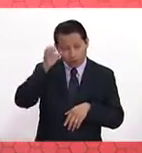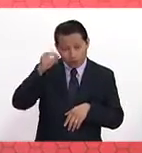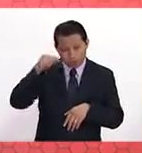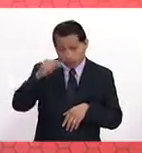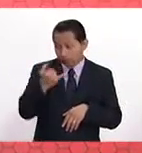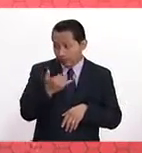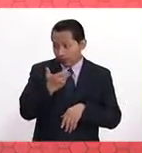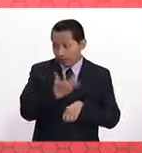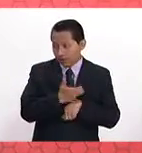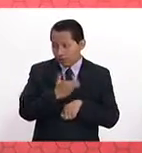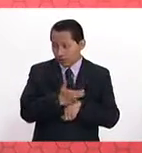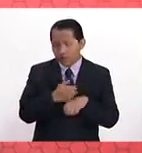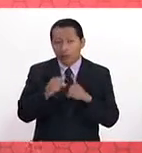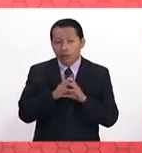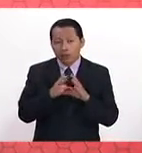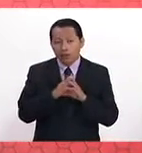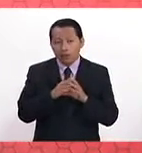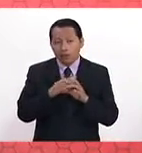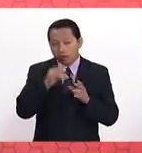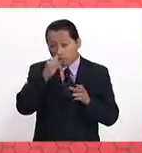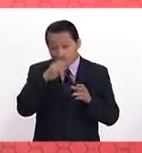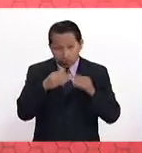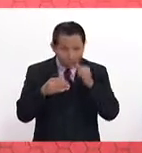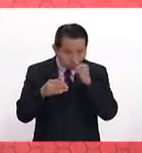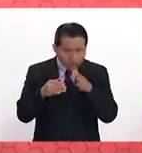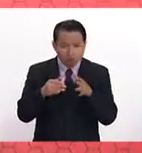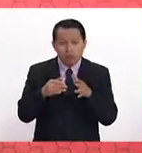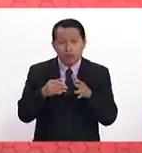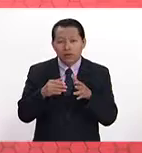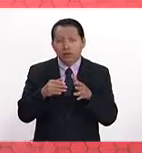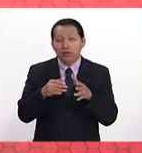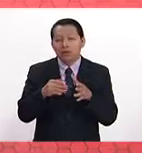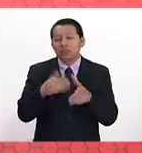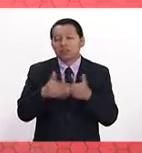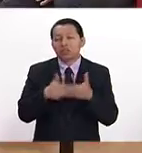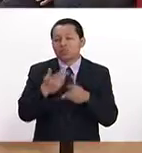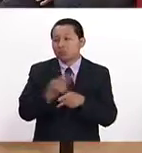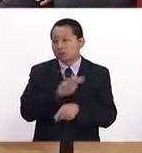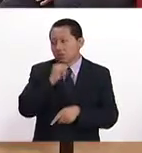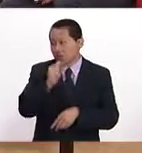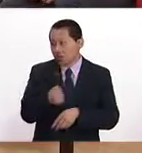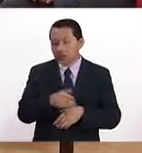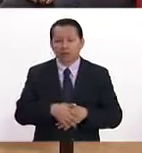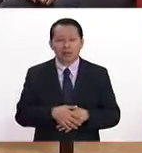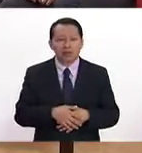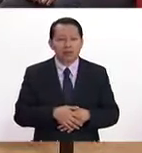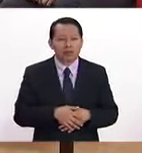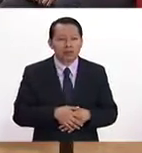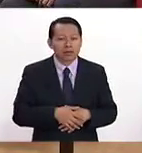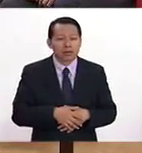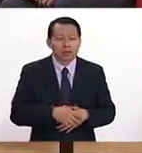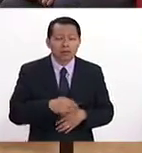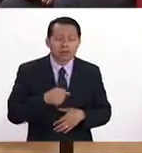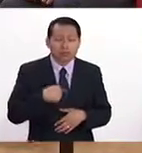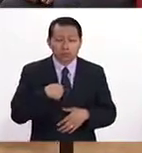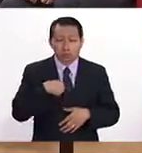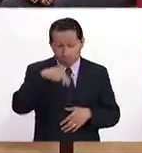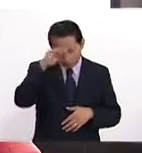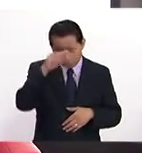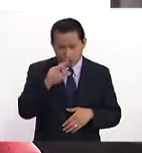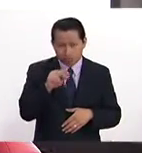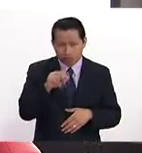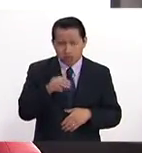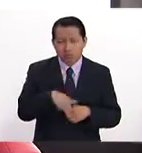Unidos, son palabras que van a caer en sacos vacíos. Bueno, yo no lo dejaría tanto así, sino más